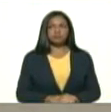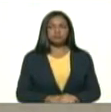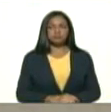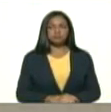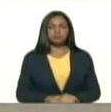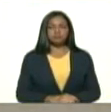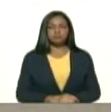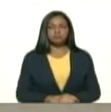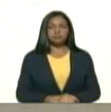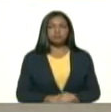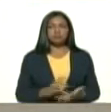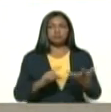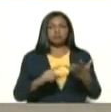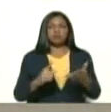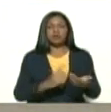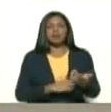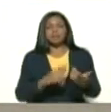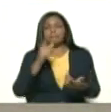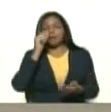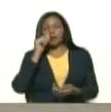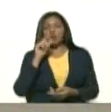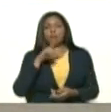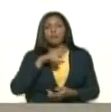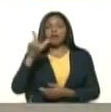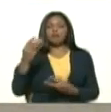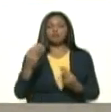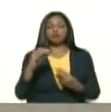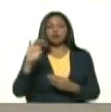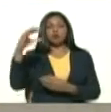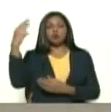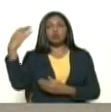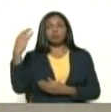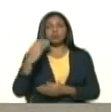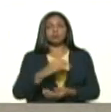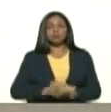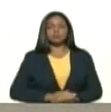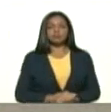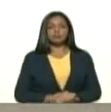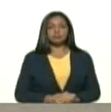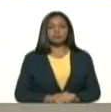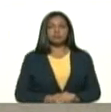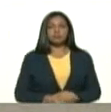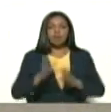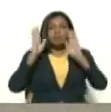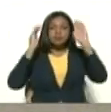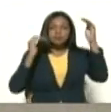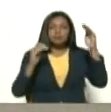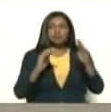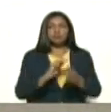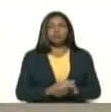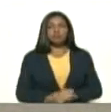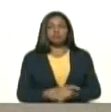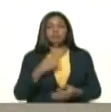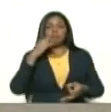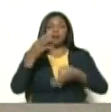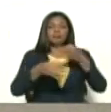Hermano de caso positivo de viajera a Colombia. Colombia. Atención,